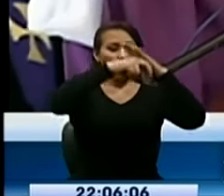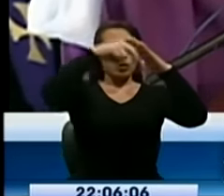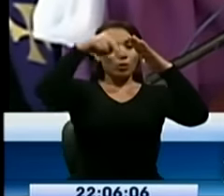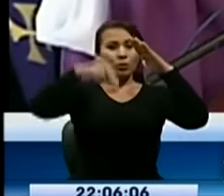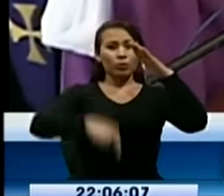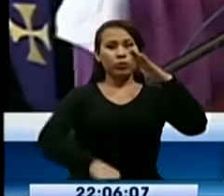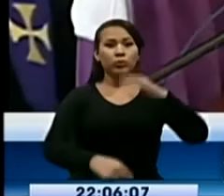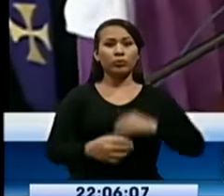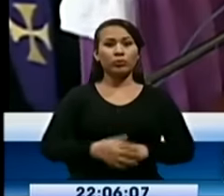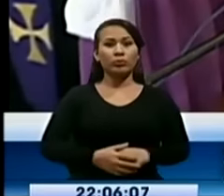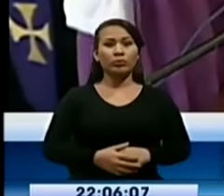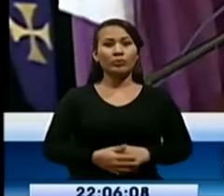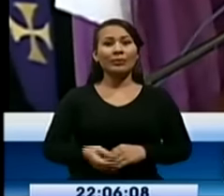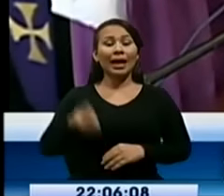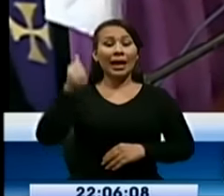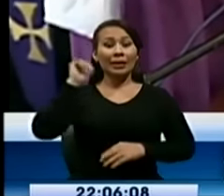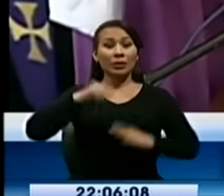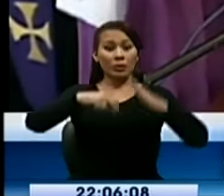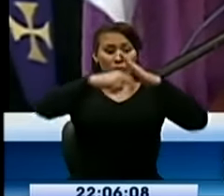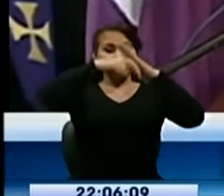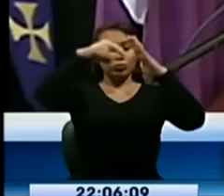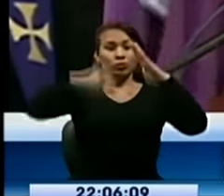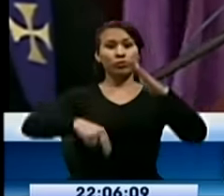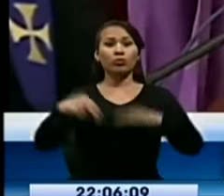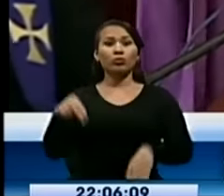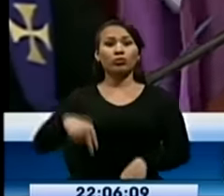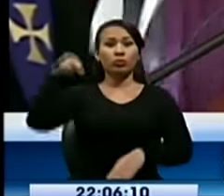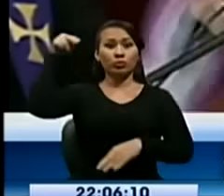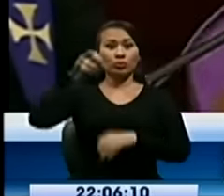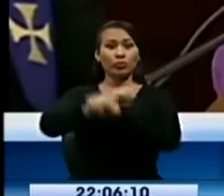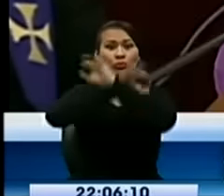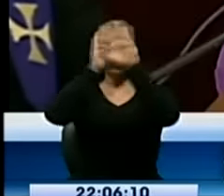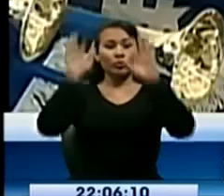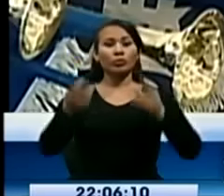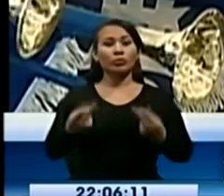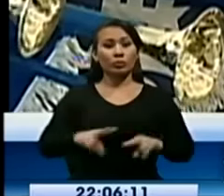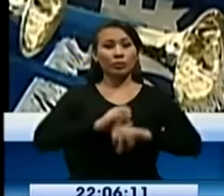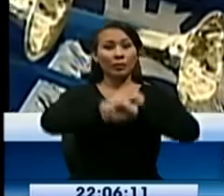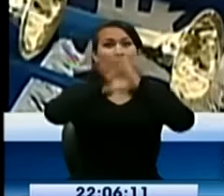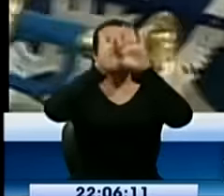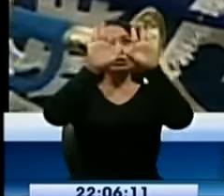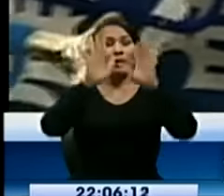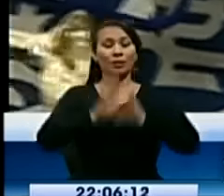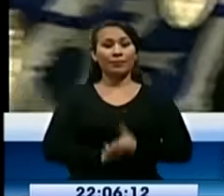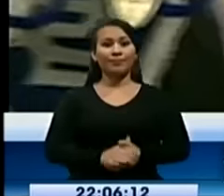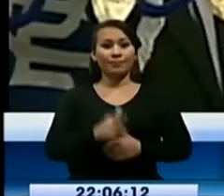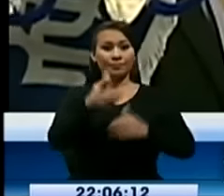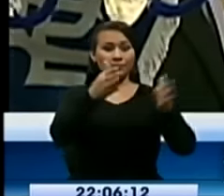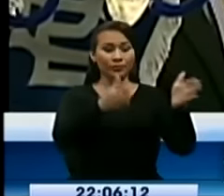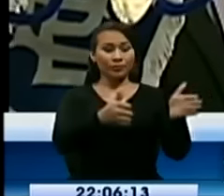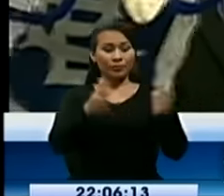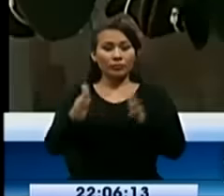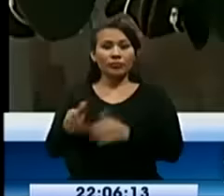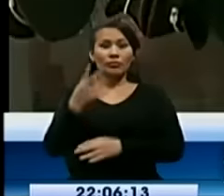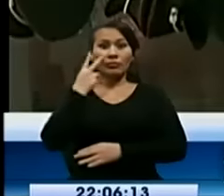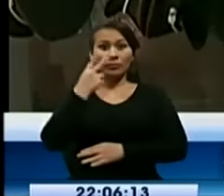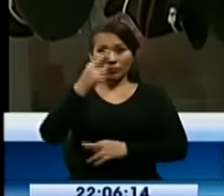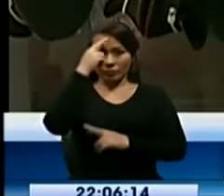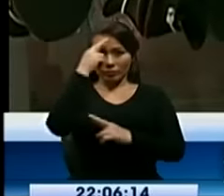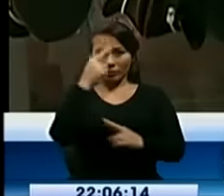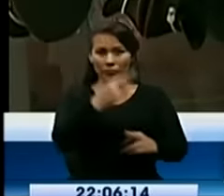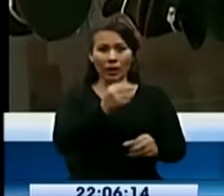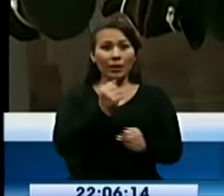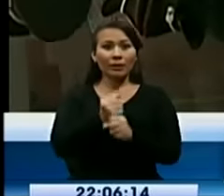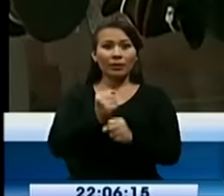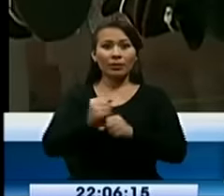libre. Ayer el salto que dieron fue para el cielo. En el cortejo fúnebre se honró la labor de estos soldados